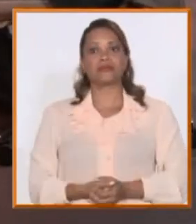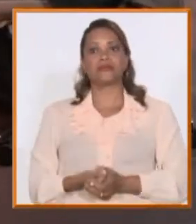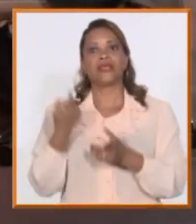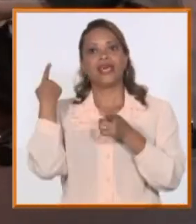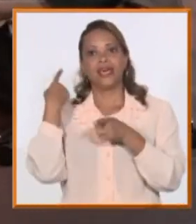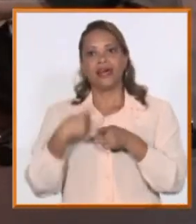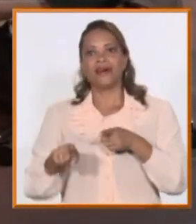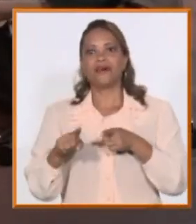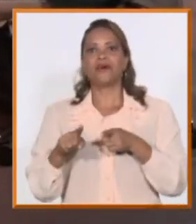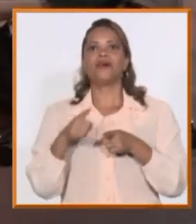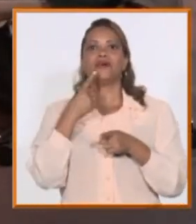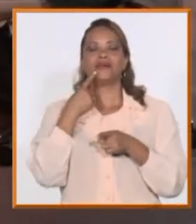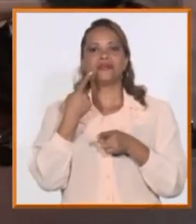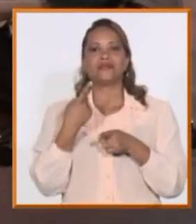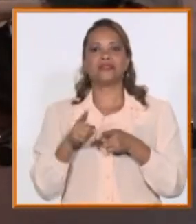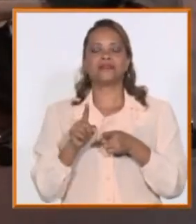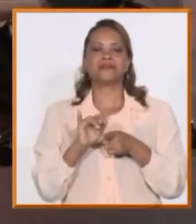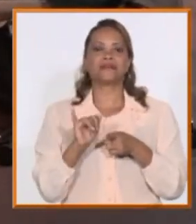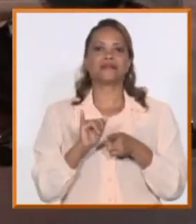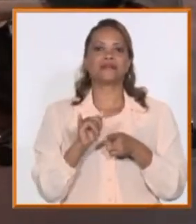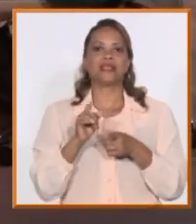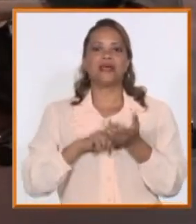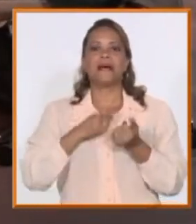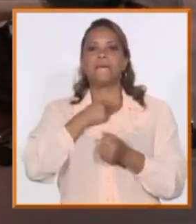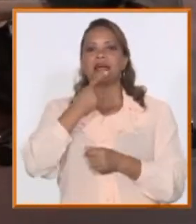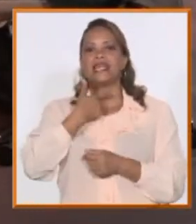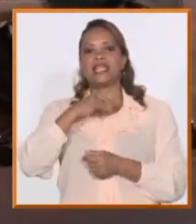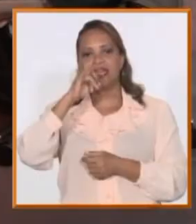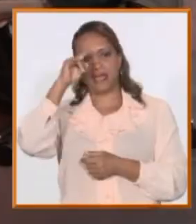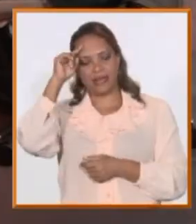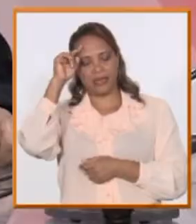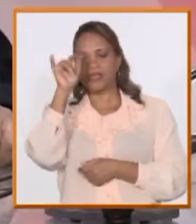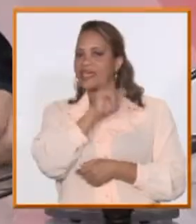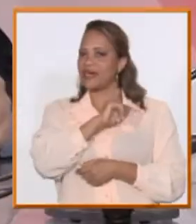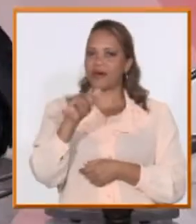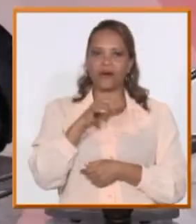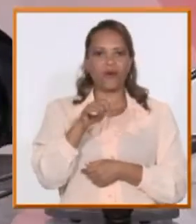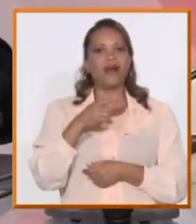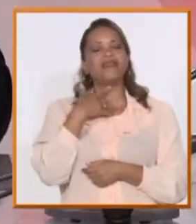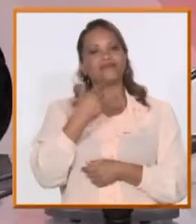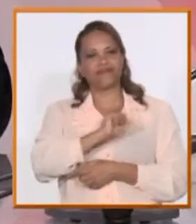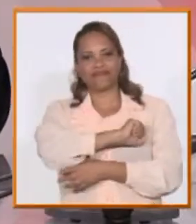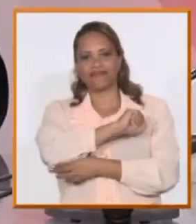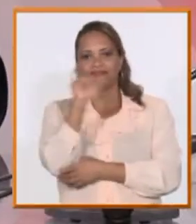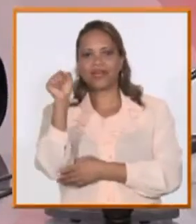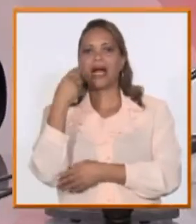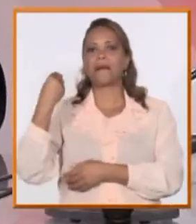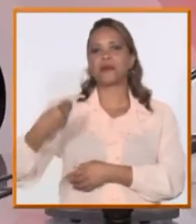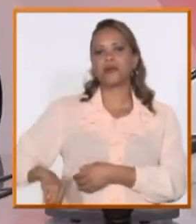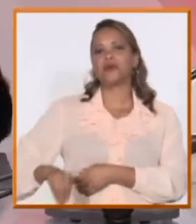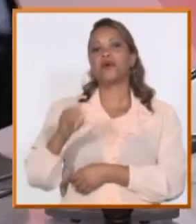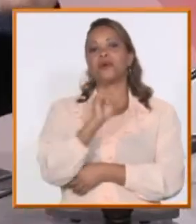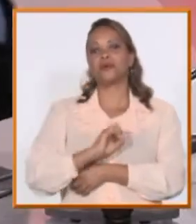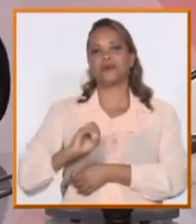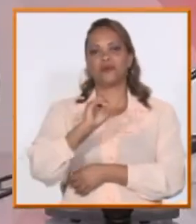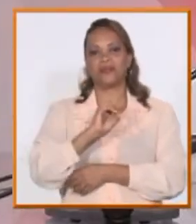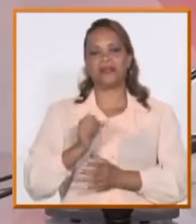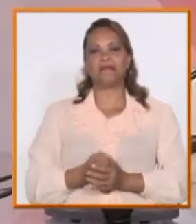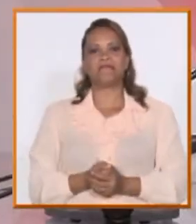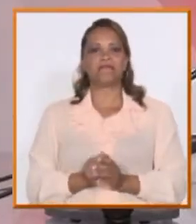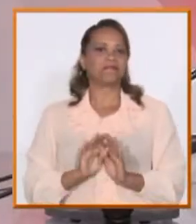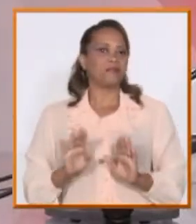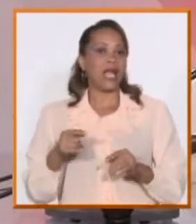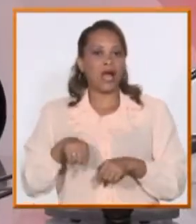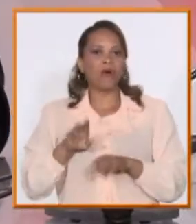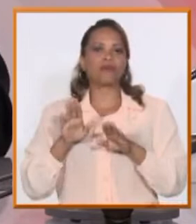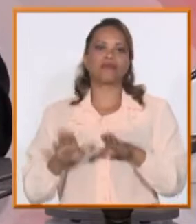que le tocaba la explosión. Es un súper talento, le tocaba, creo que la oportunidad, y la aprovechó aquí en estos Juegos Panamericanos. Pero bueno, vamos a hacer un